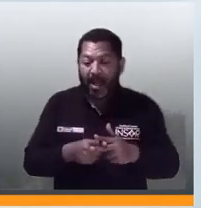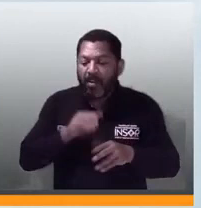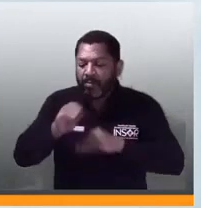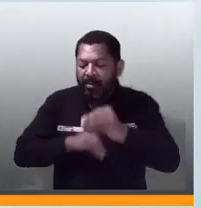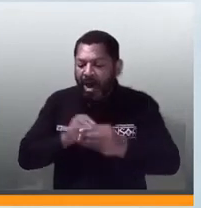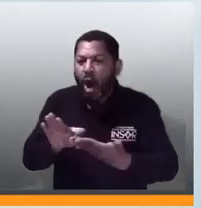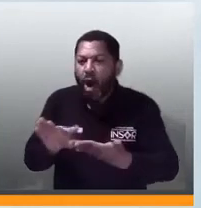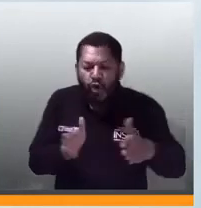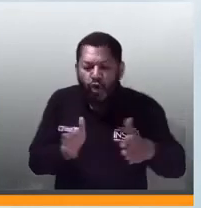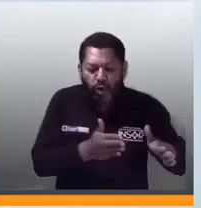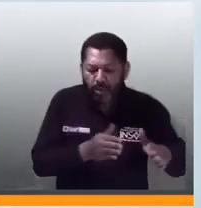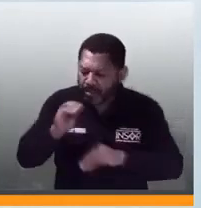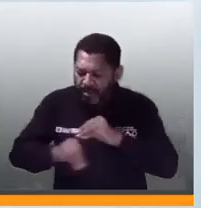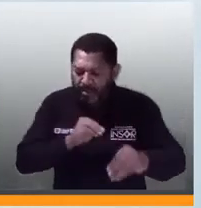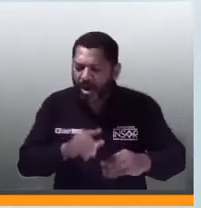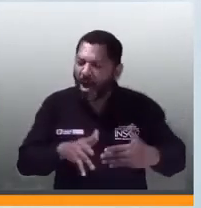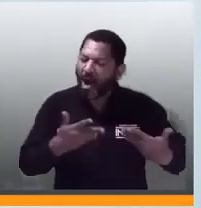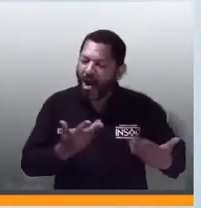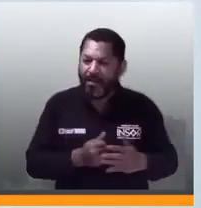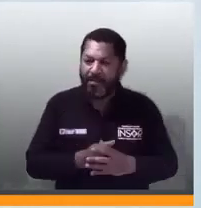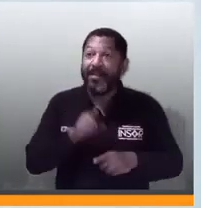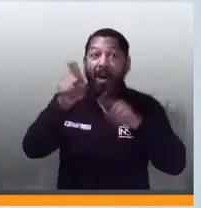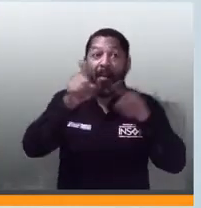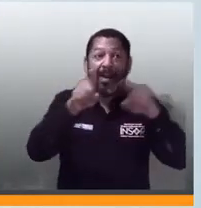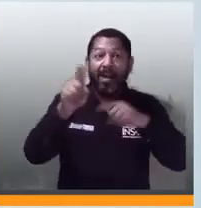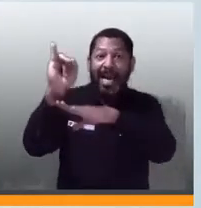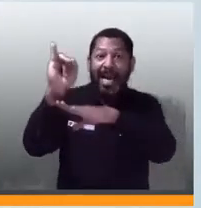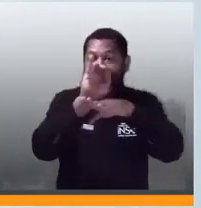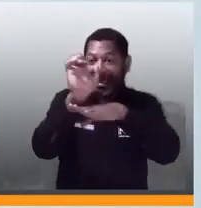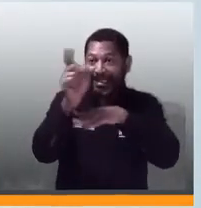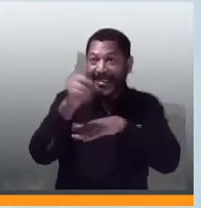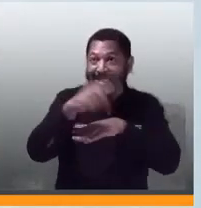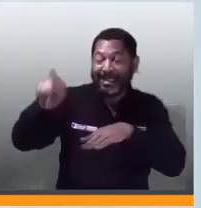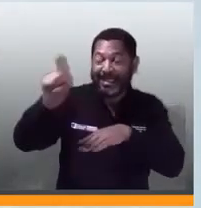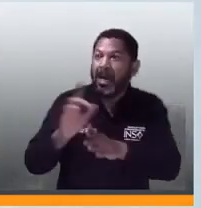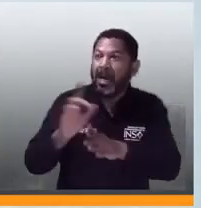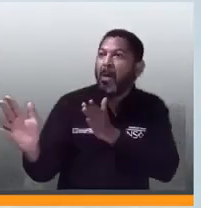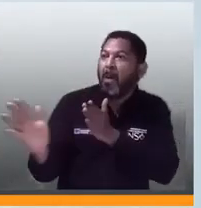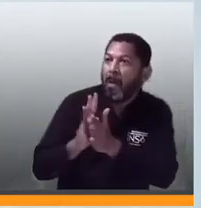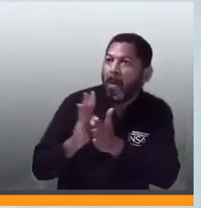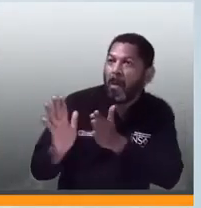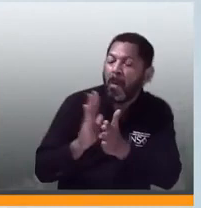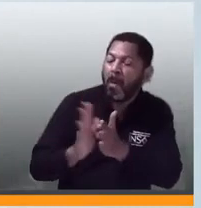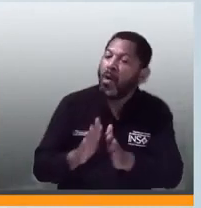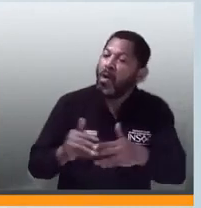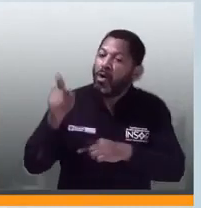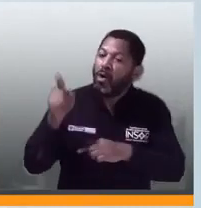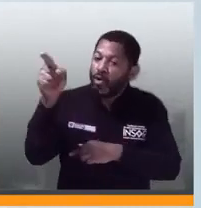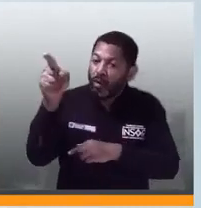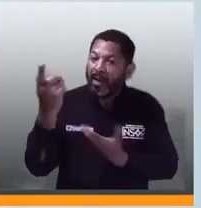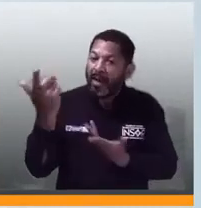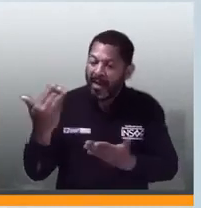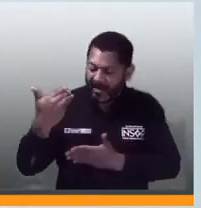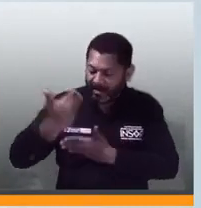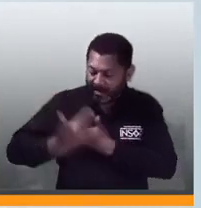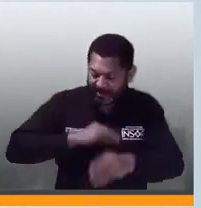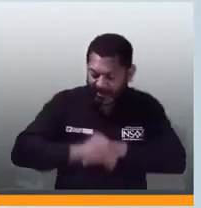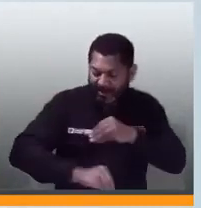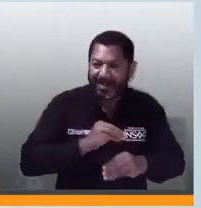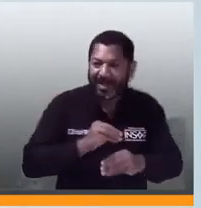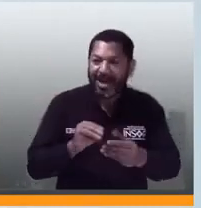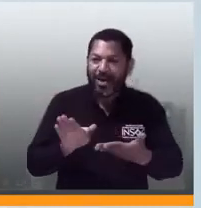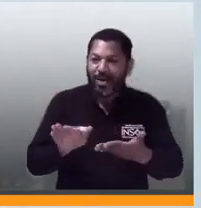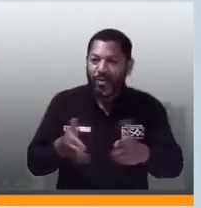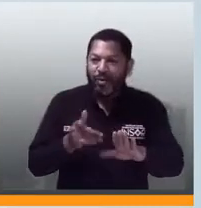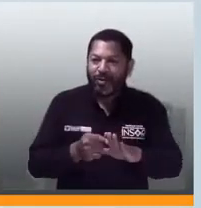que fueron algunas experiencias de unas instituciones que nos acompañaron a contarnos cómo ellos hacen el diseño de cursos, diseño